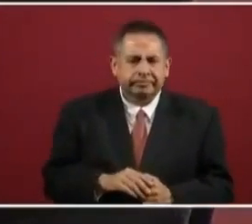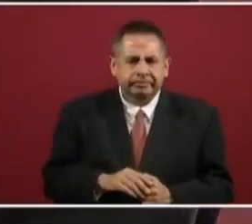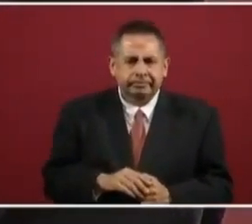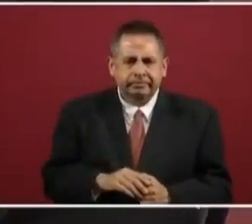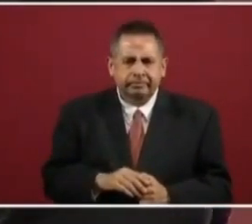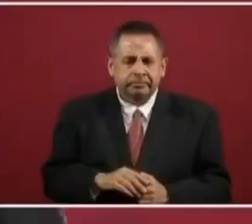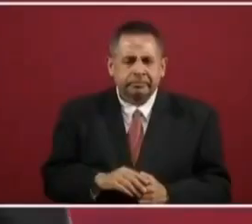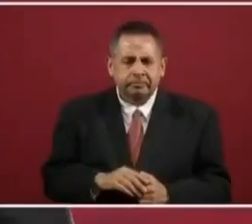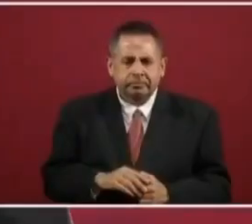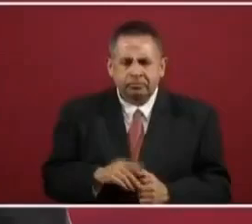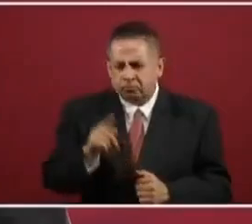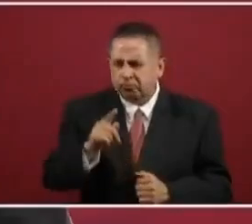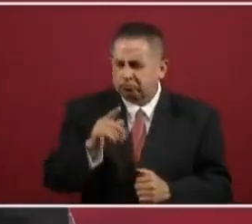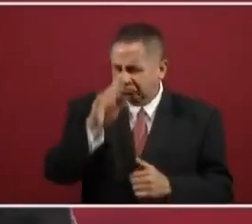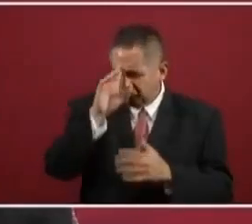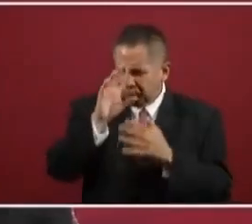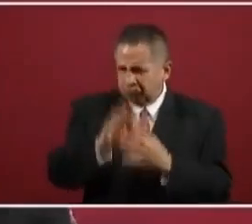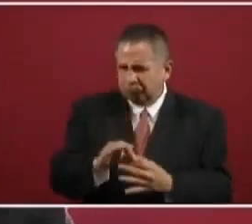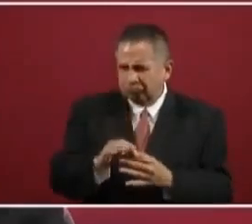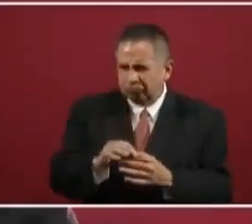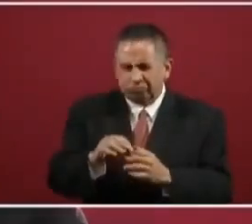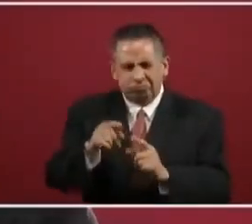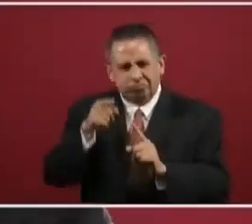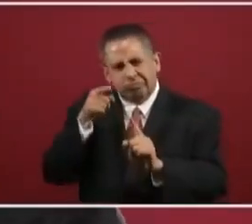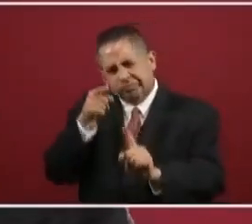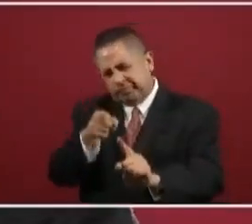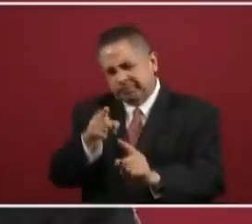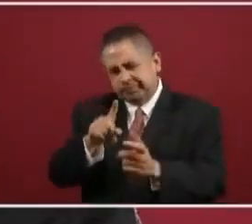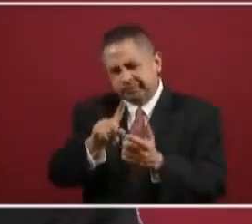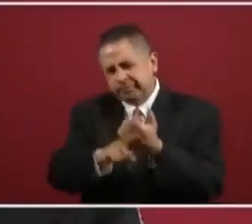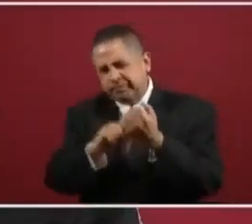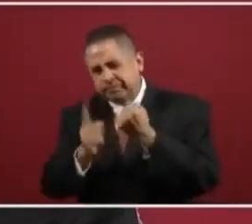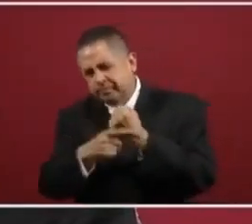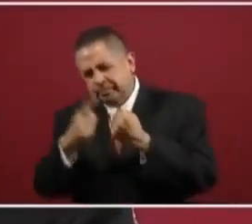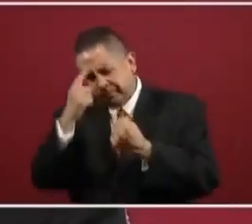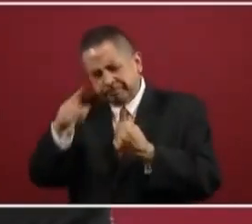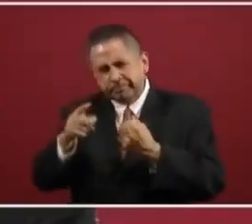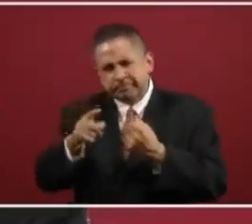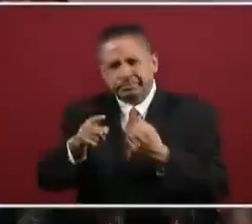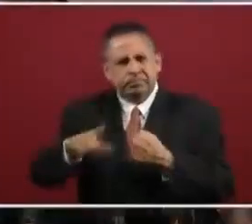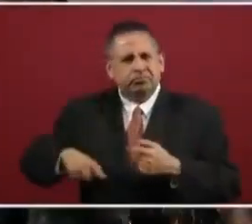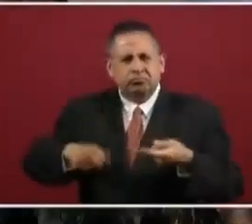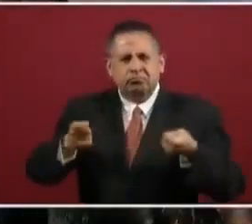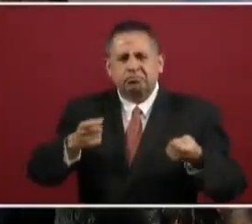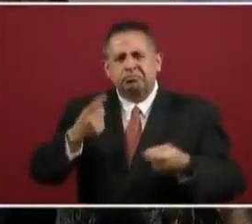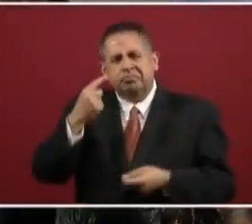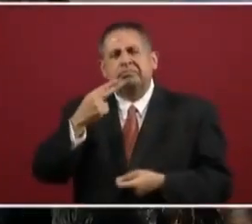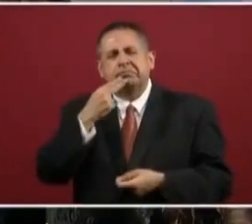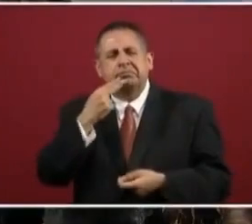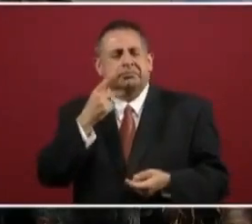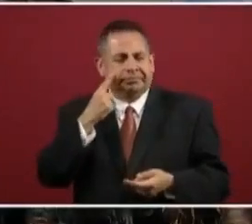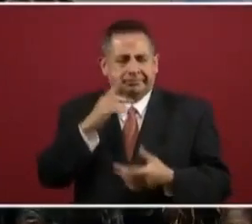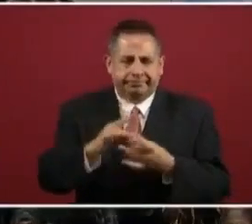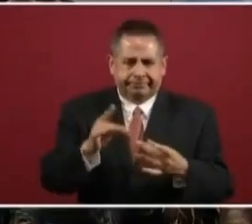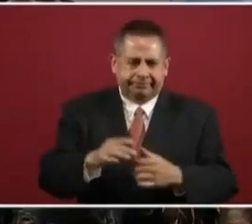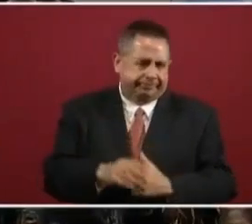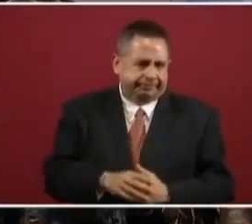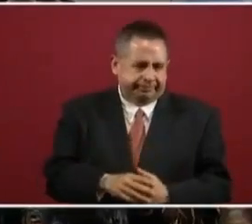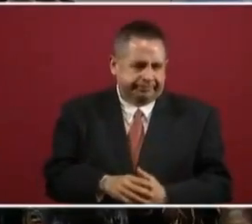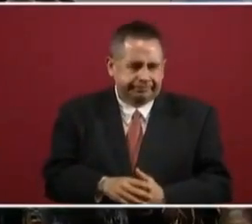que tiene mucho que ver con el fin último de los gobiernos